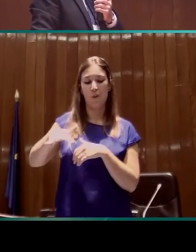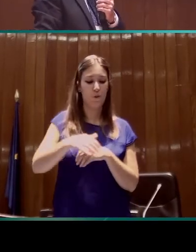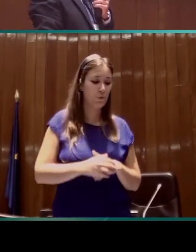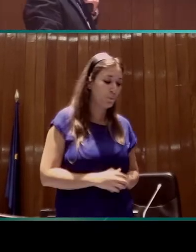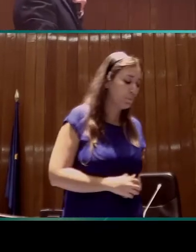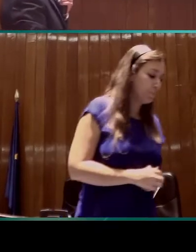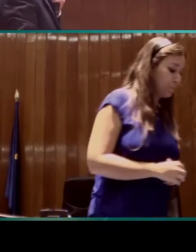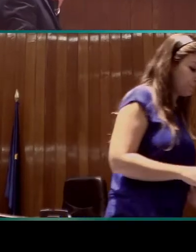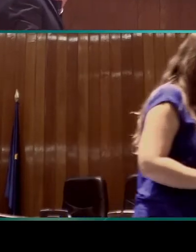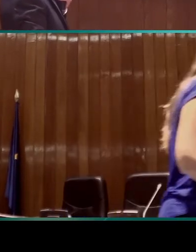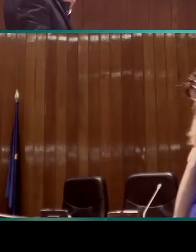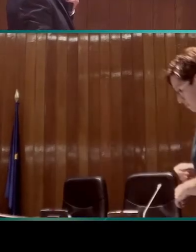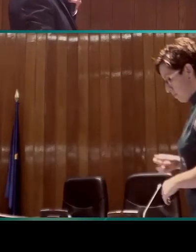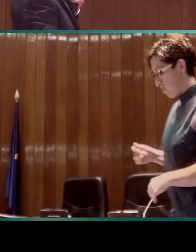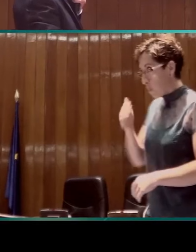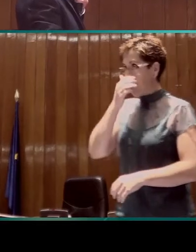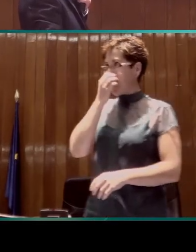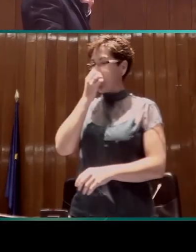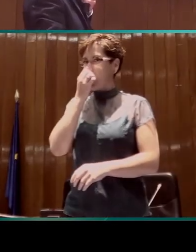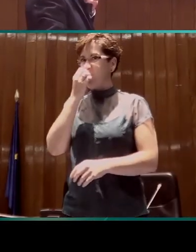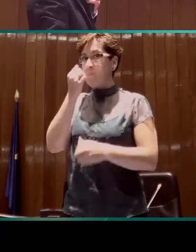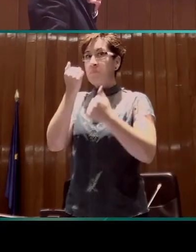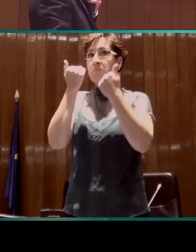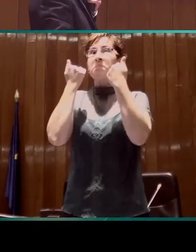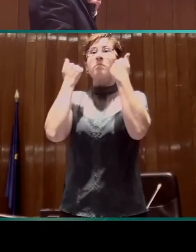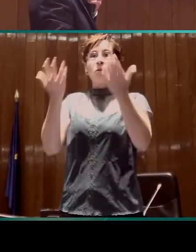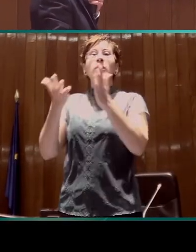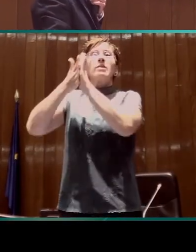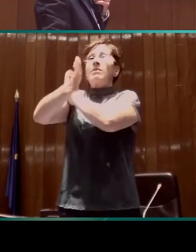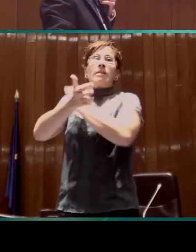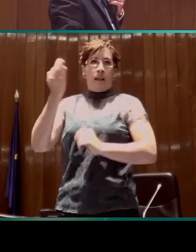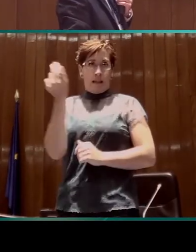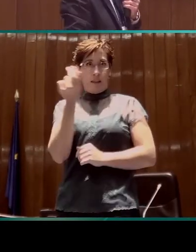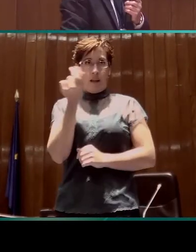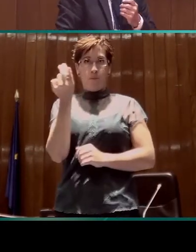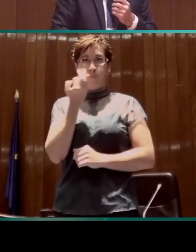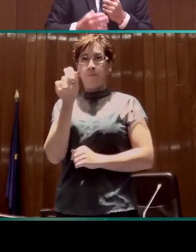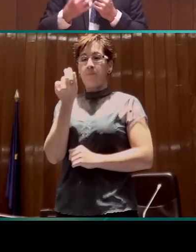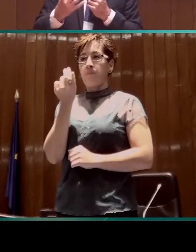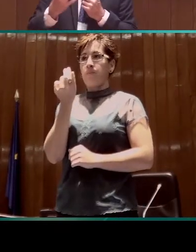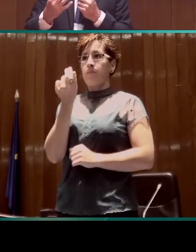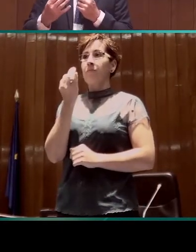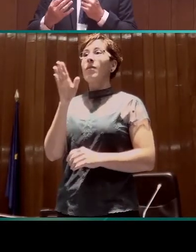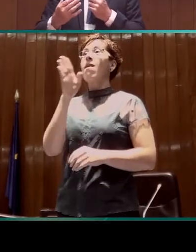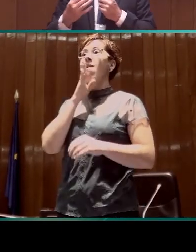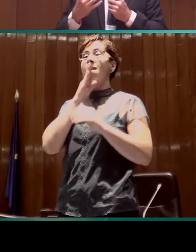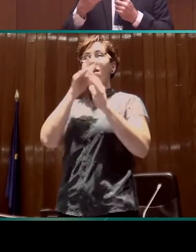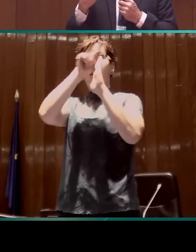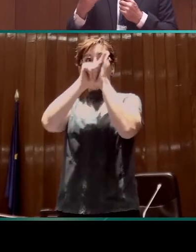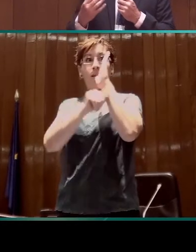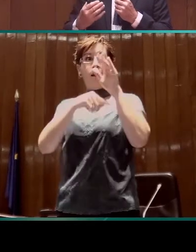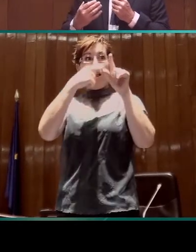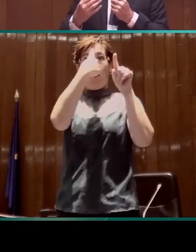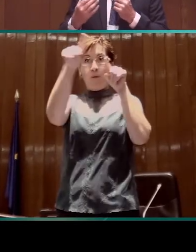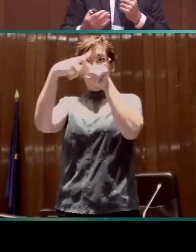localización. Bueno, y entonces, ¿qué es lo que significa? Bueno, pues lo que significa es que esas diferencias,